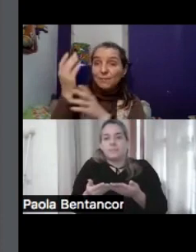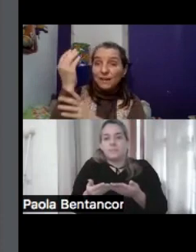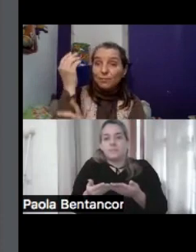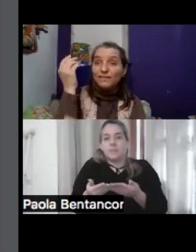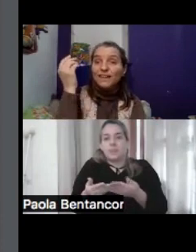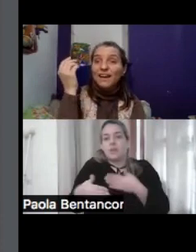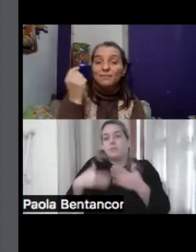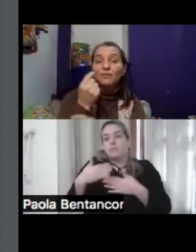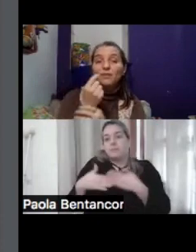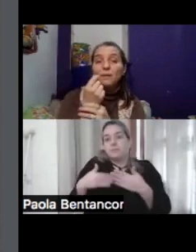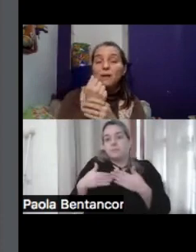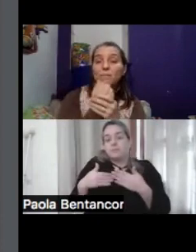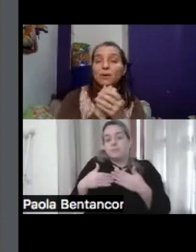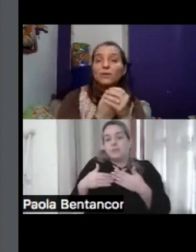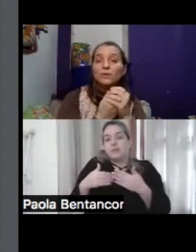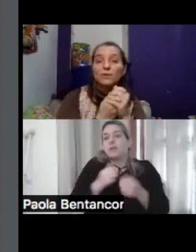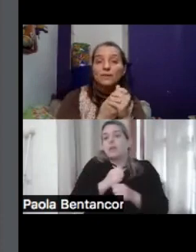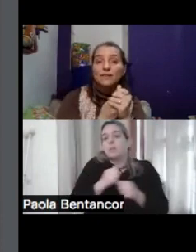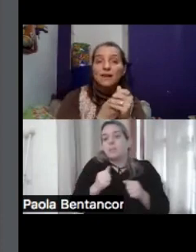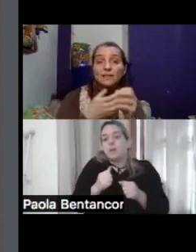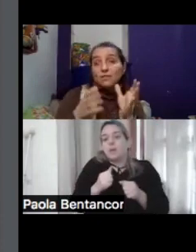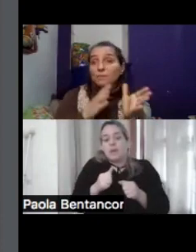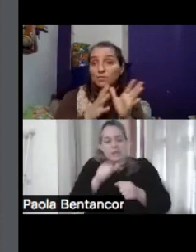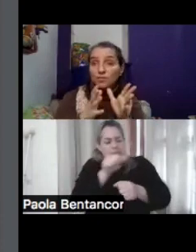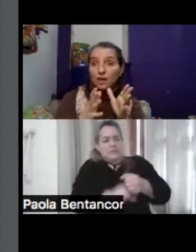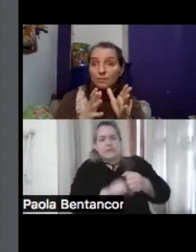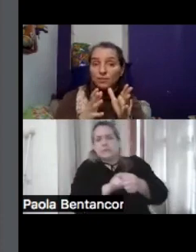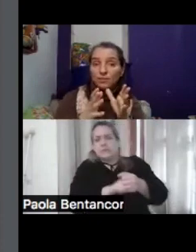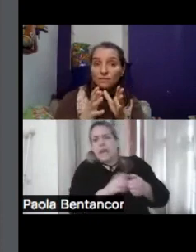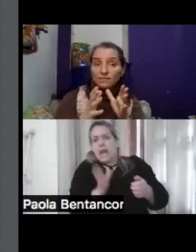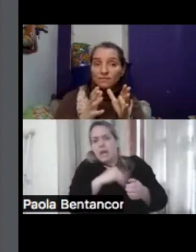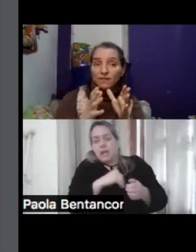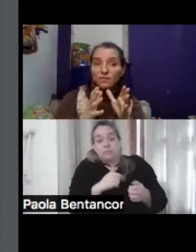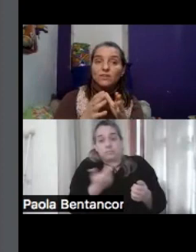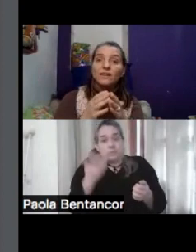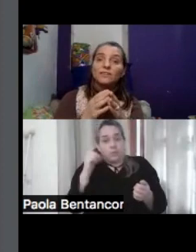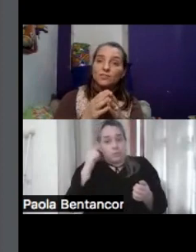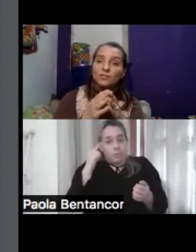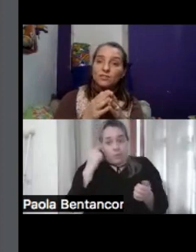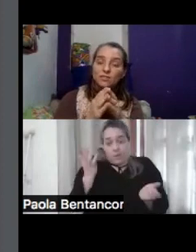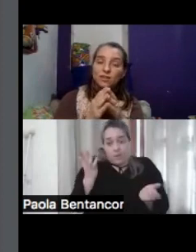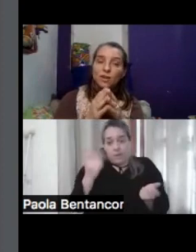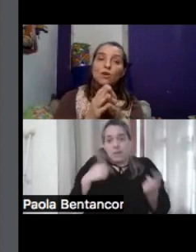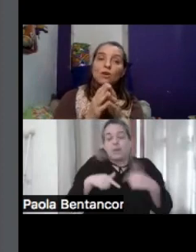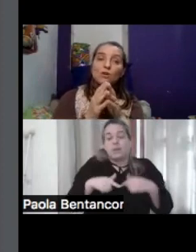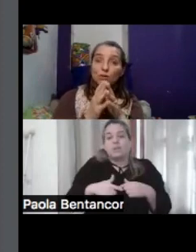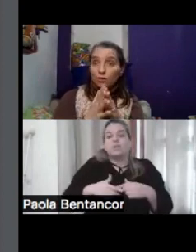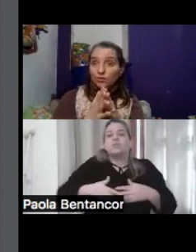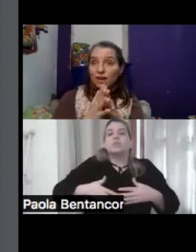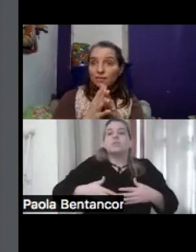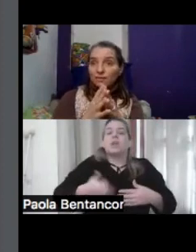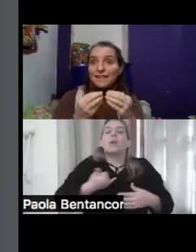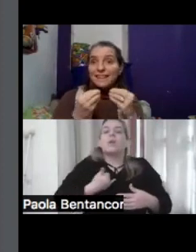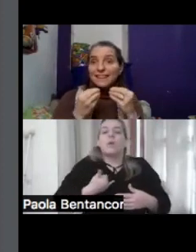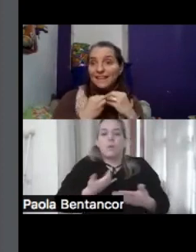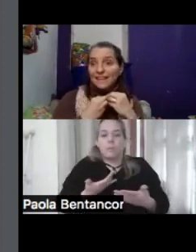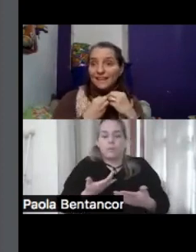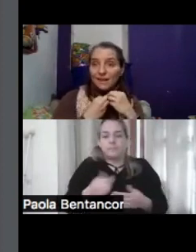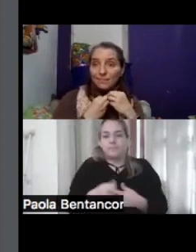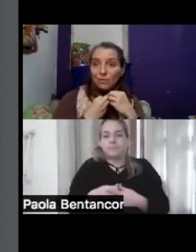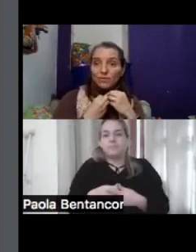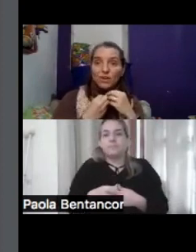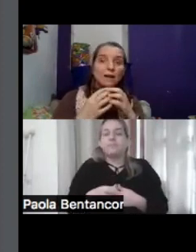funcionar como señal de alarma, que puede estar lastimándose el miembro, lo que se hacen son posicionamientos específicos. Entonces,